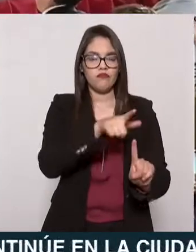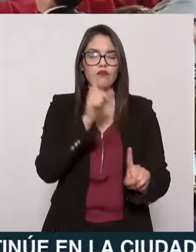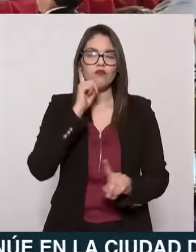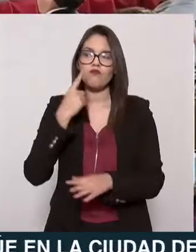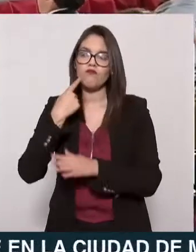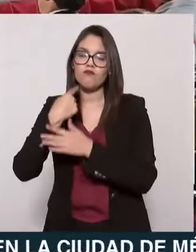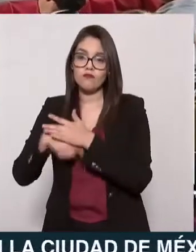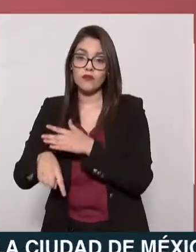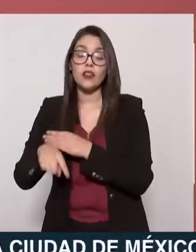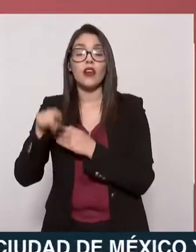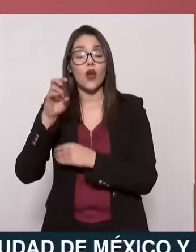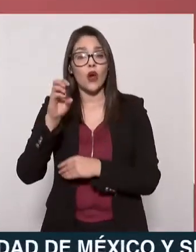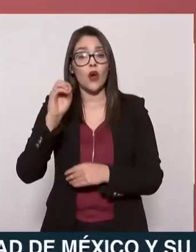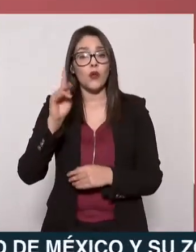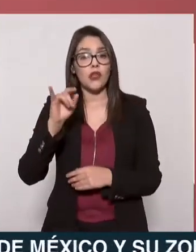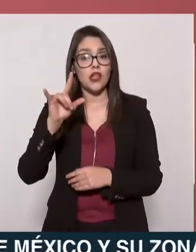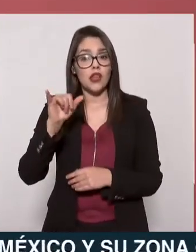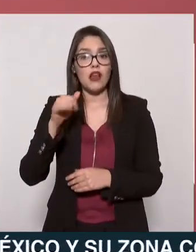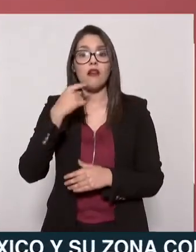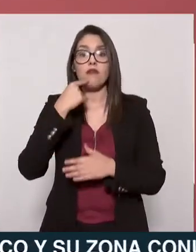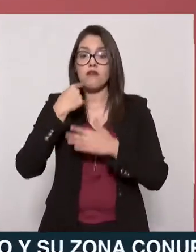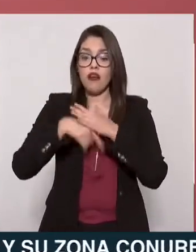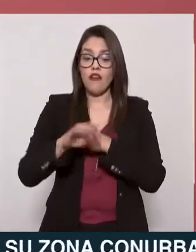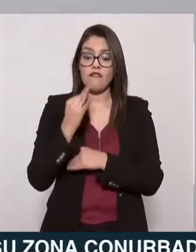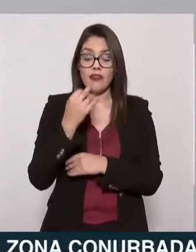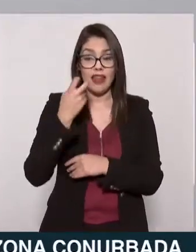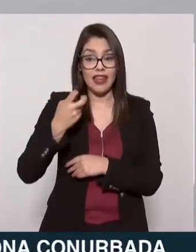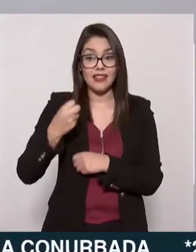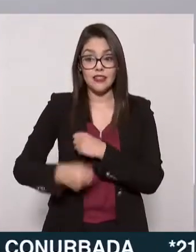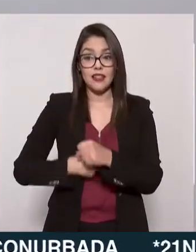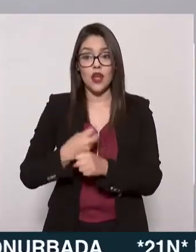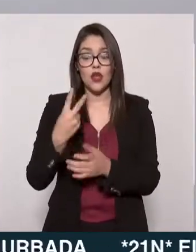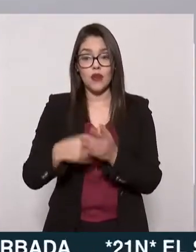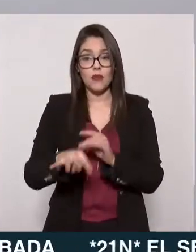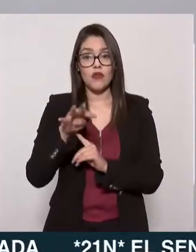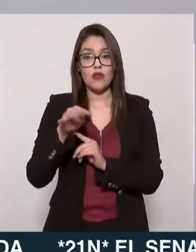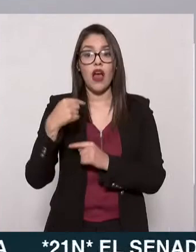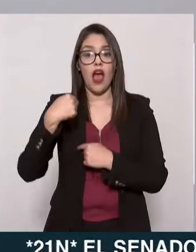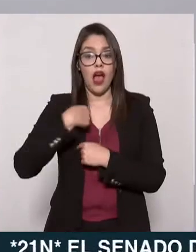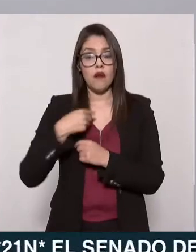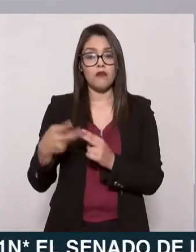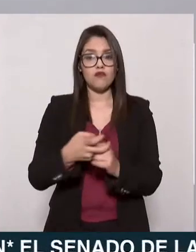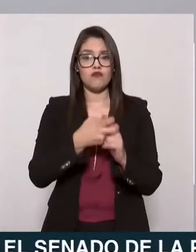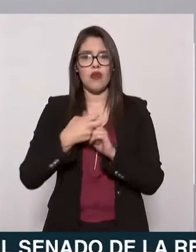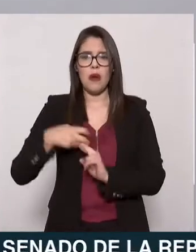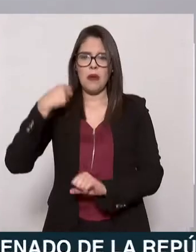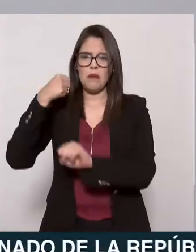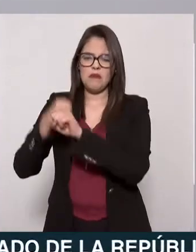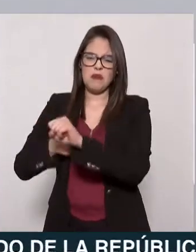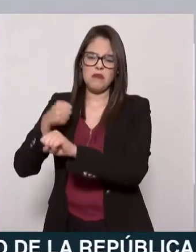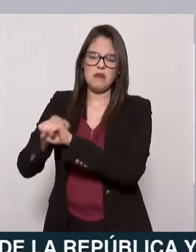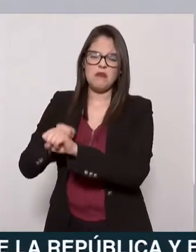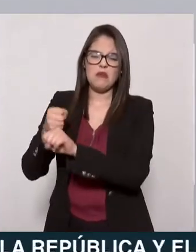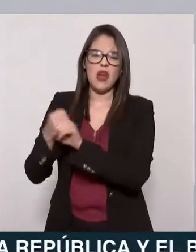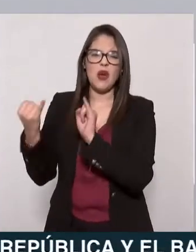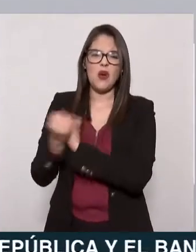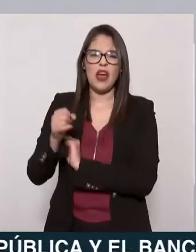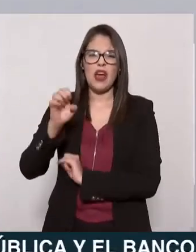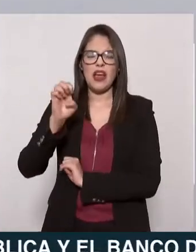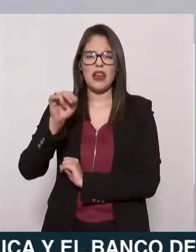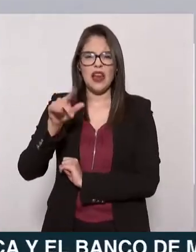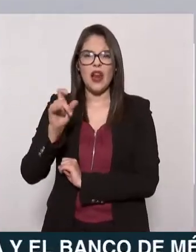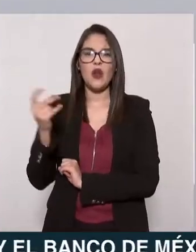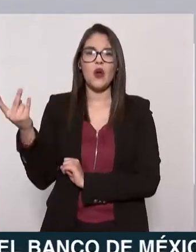Optilia Eugenio Manuel denunció que en febrero de este año fue secuestrada y torturada junto con Hilario Cornelio, activista